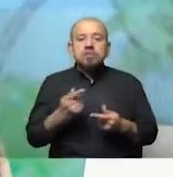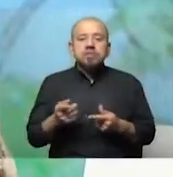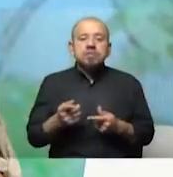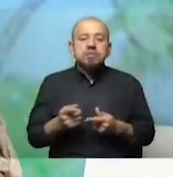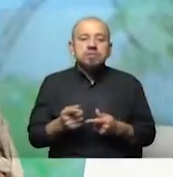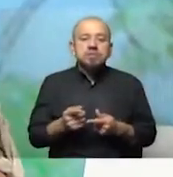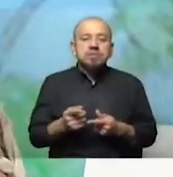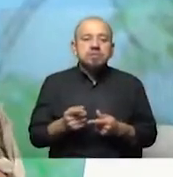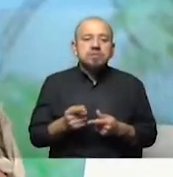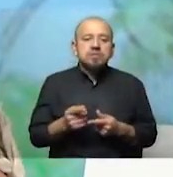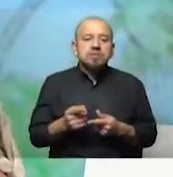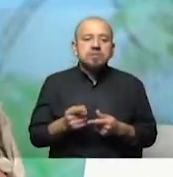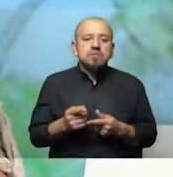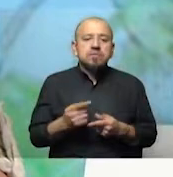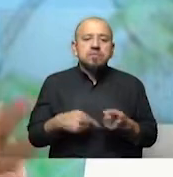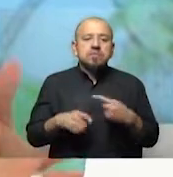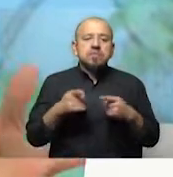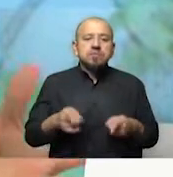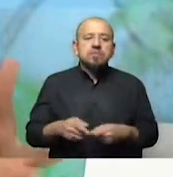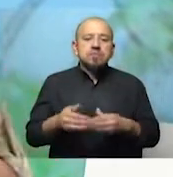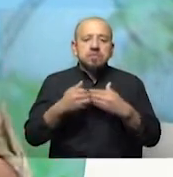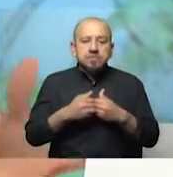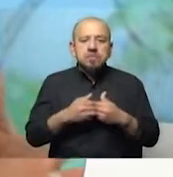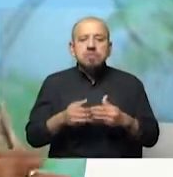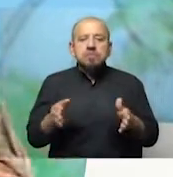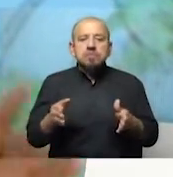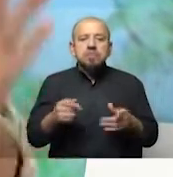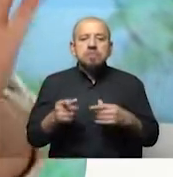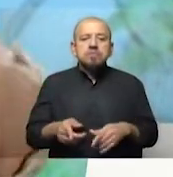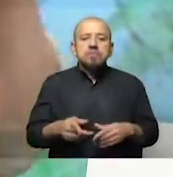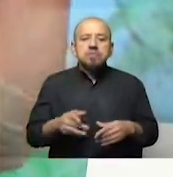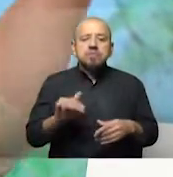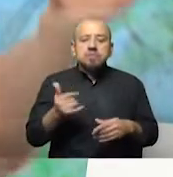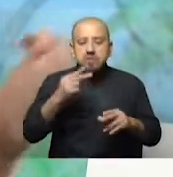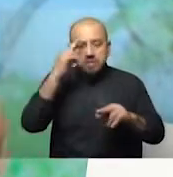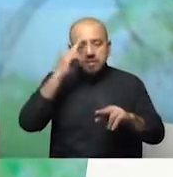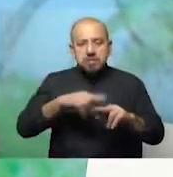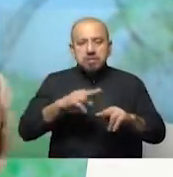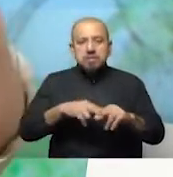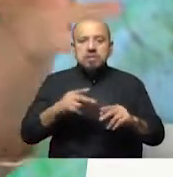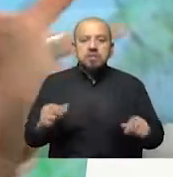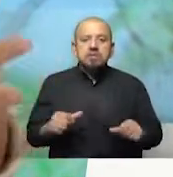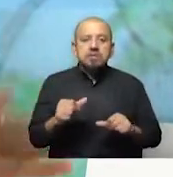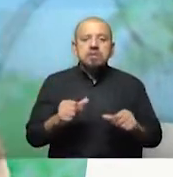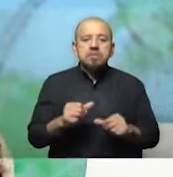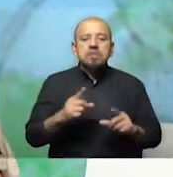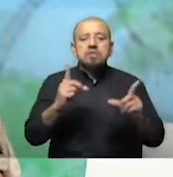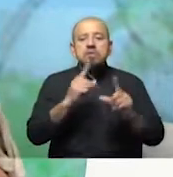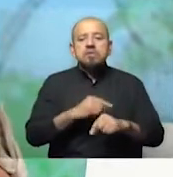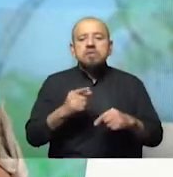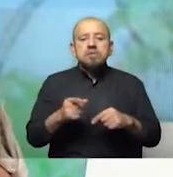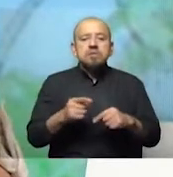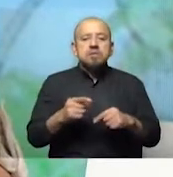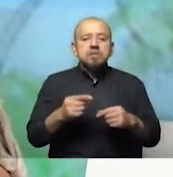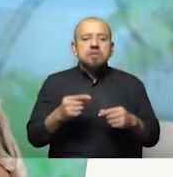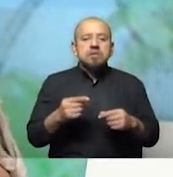y bueno y ahí empezamos ese camino ya tanto observa hizo toda la terminó que como